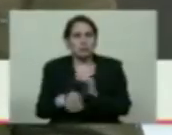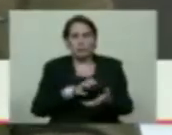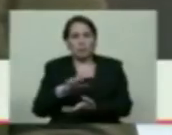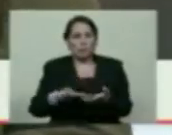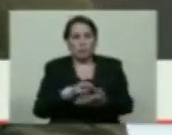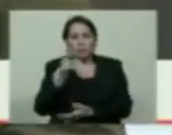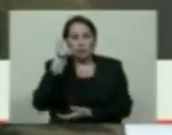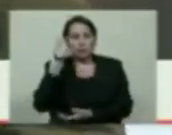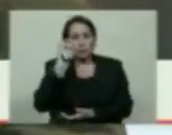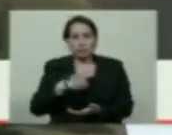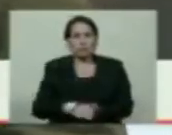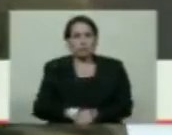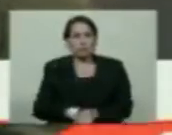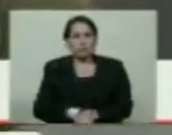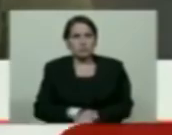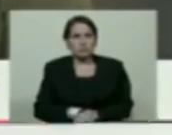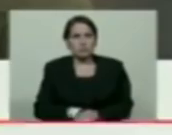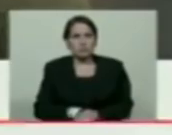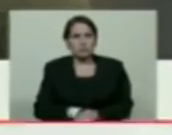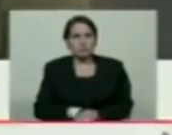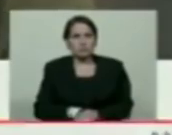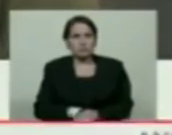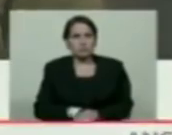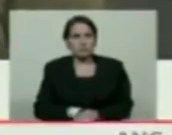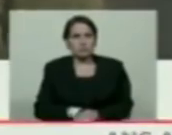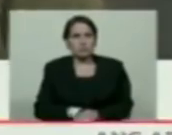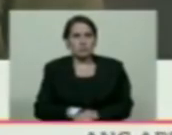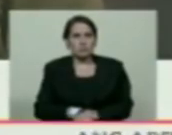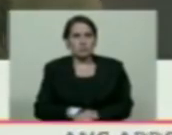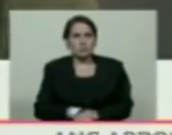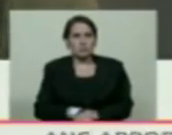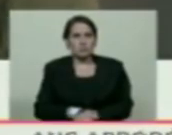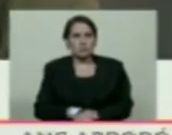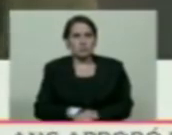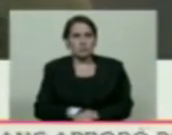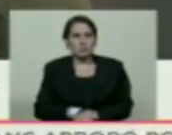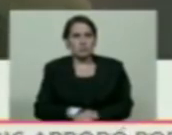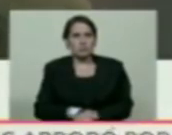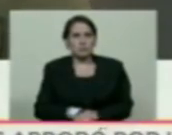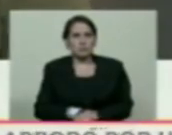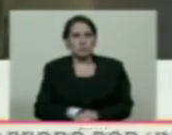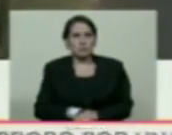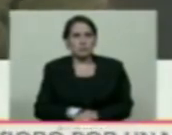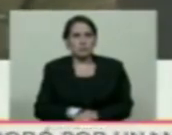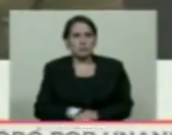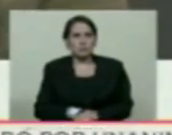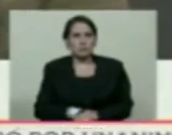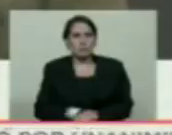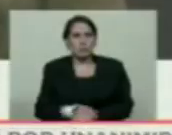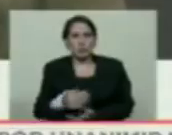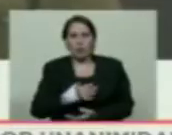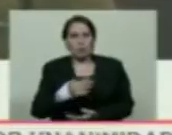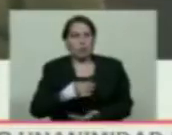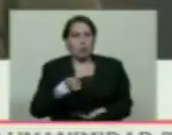cosas ya negociadas y compradas, y el dinero no podemos pagar. Como no podemos pagar, no traen